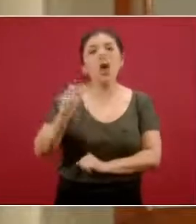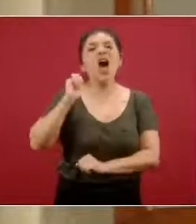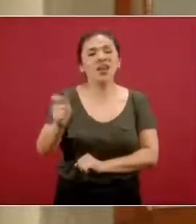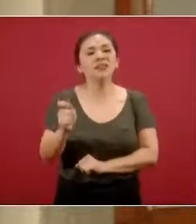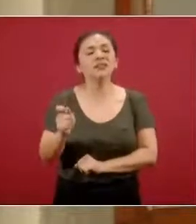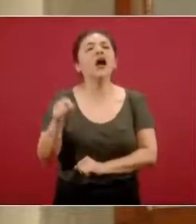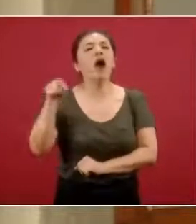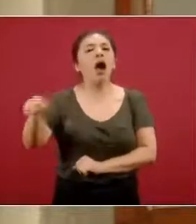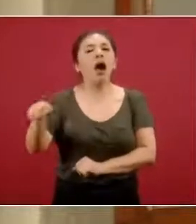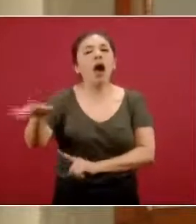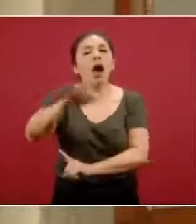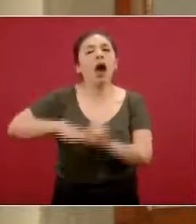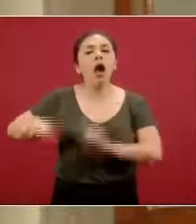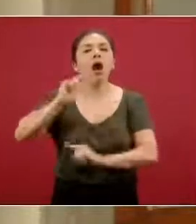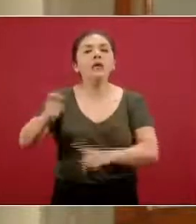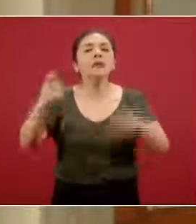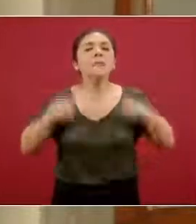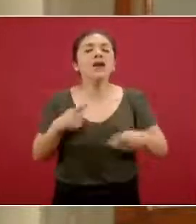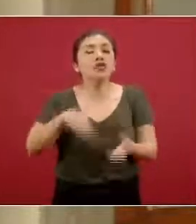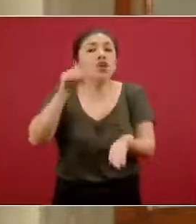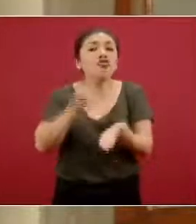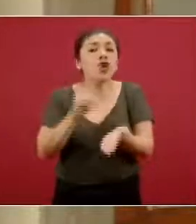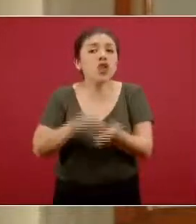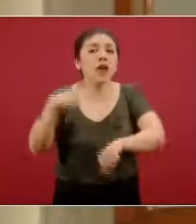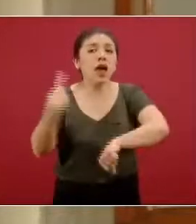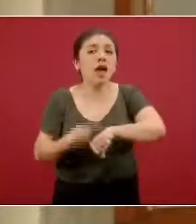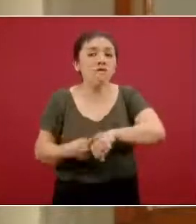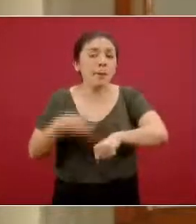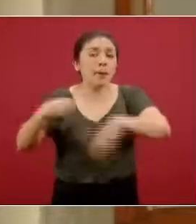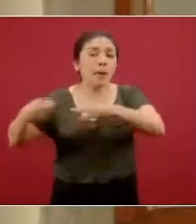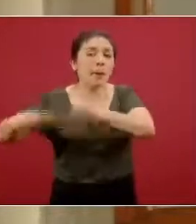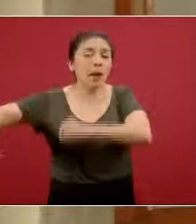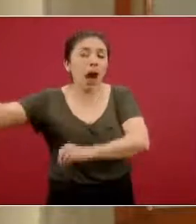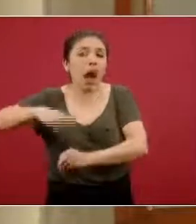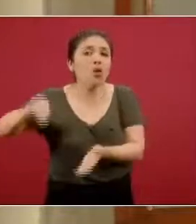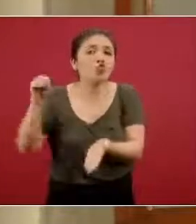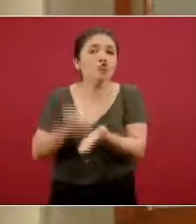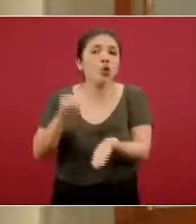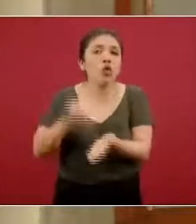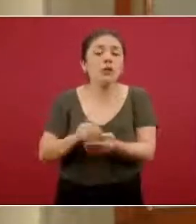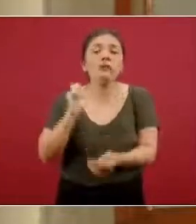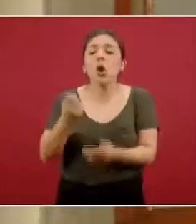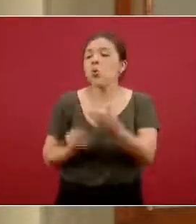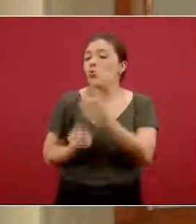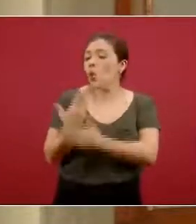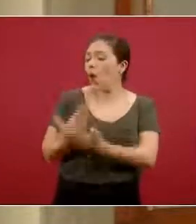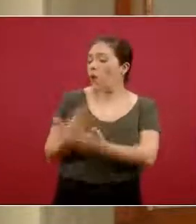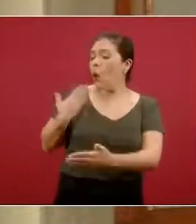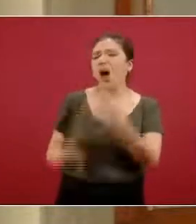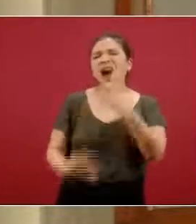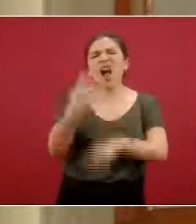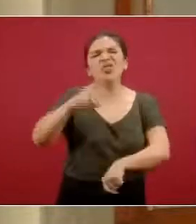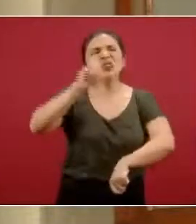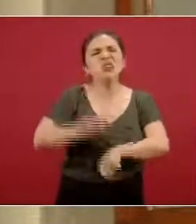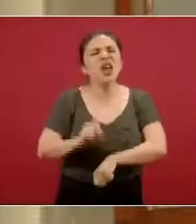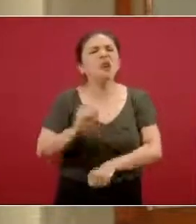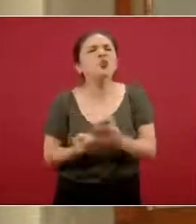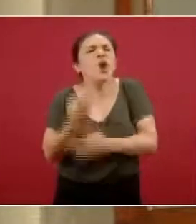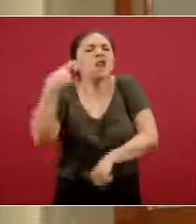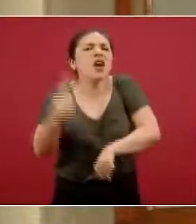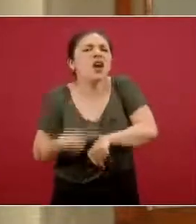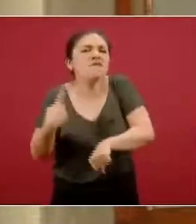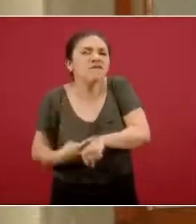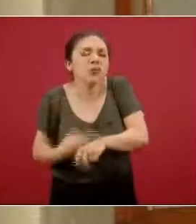el que representa la epidemia activa, son los casos que recientemente enfermaron y que por lo mismo